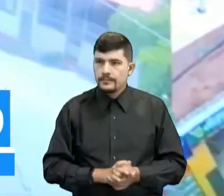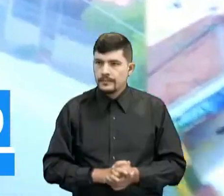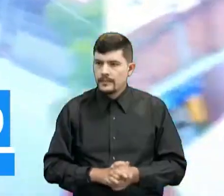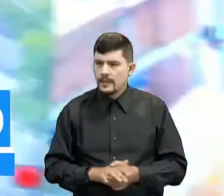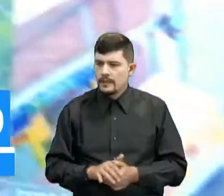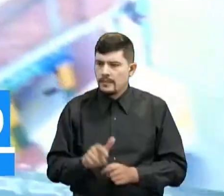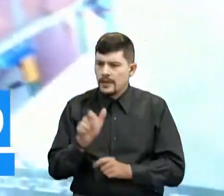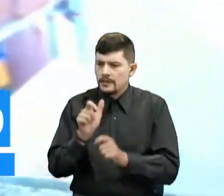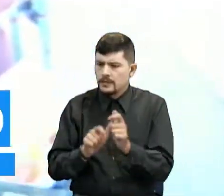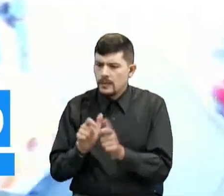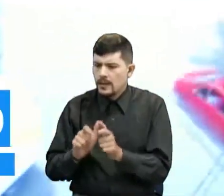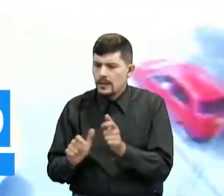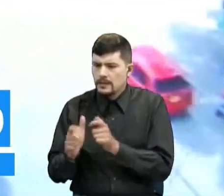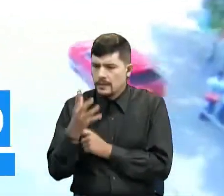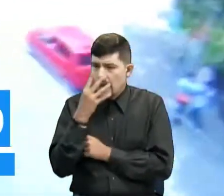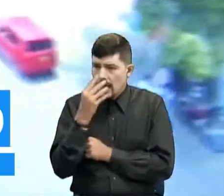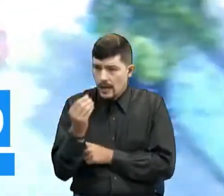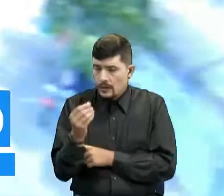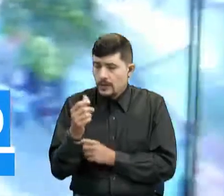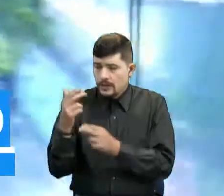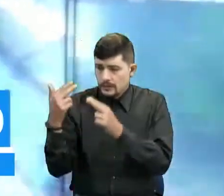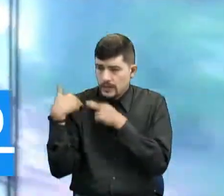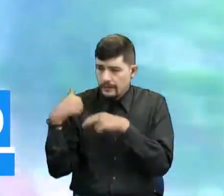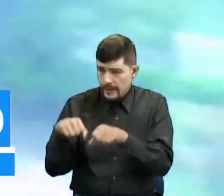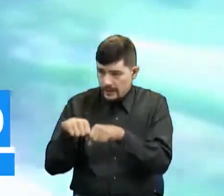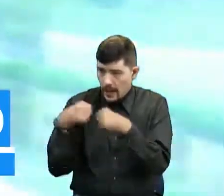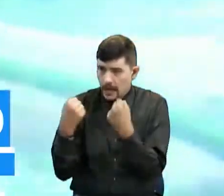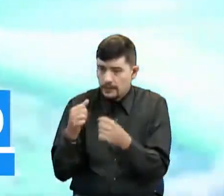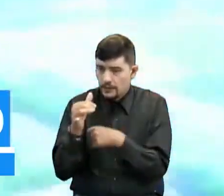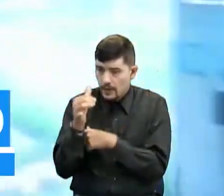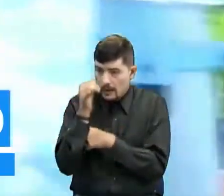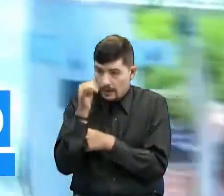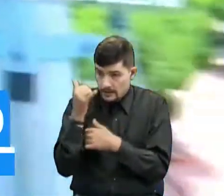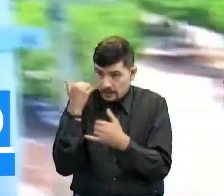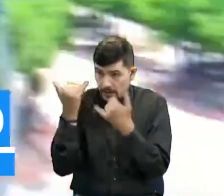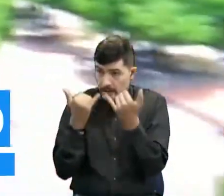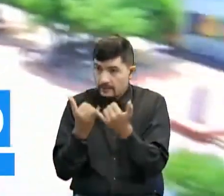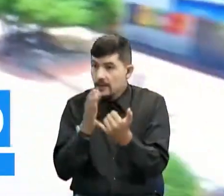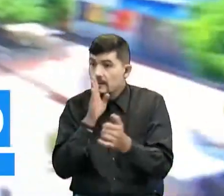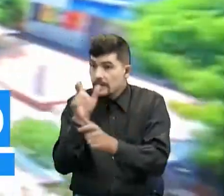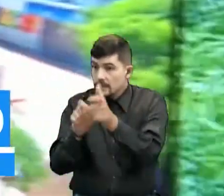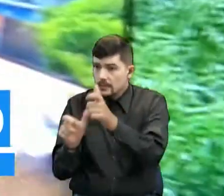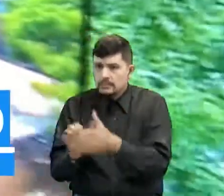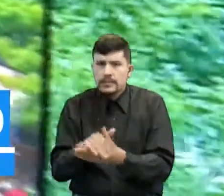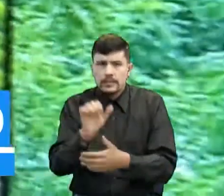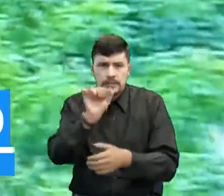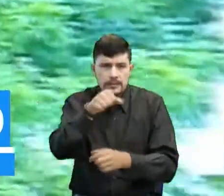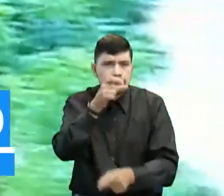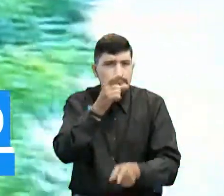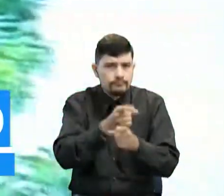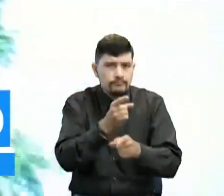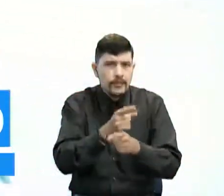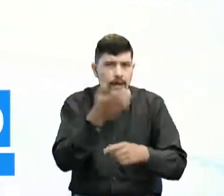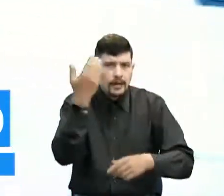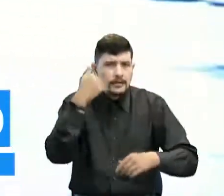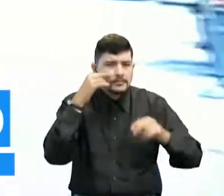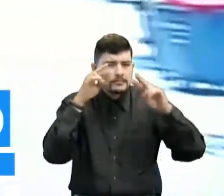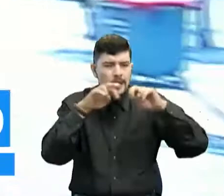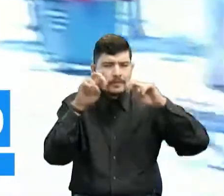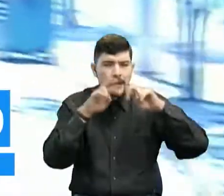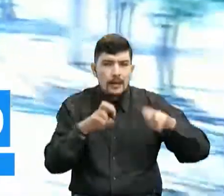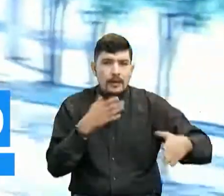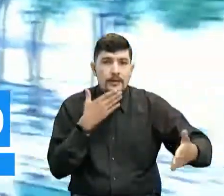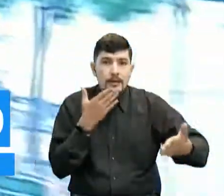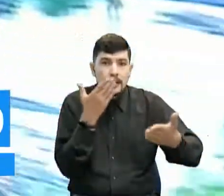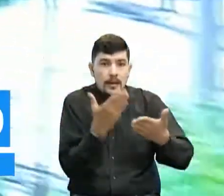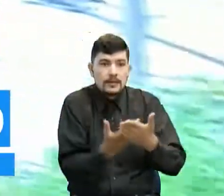cámaras? Sí, hay una gran cantidad de hechos punibles resueltos gracias a esta evidencia